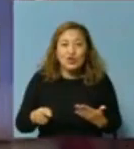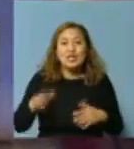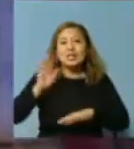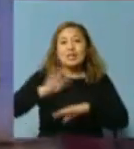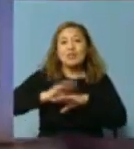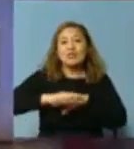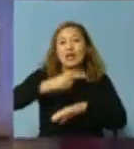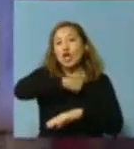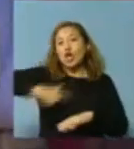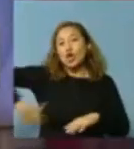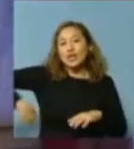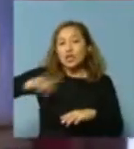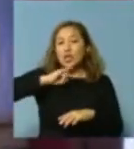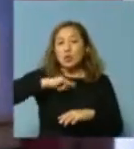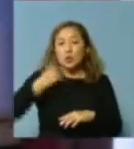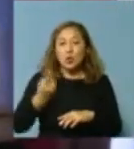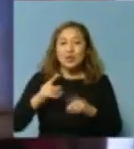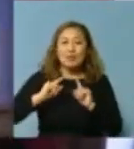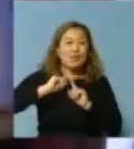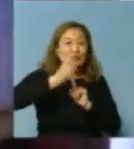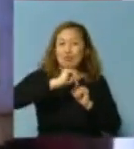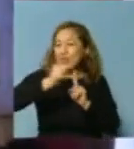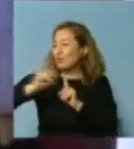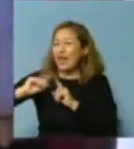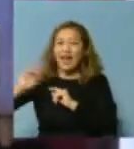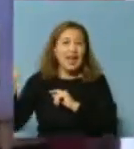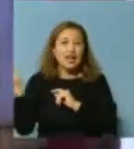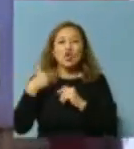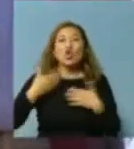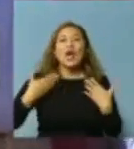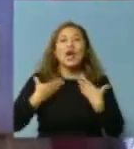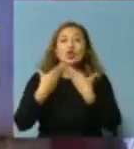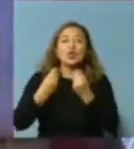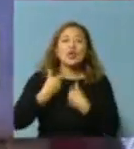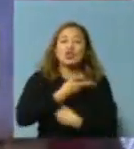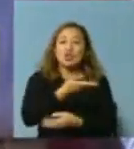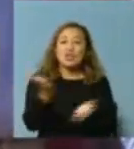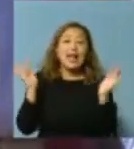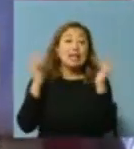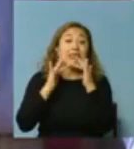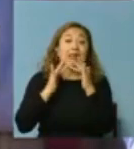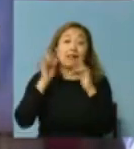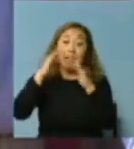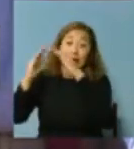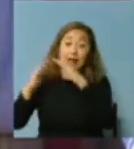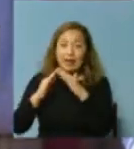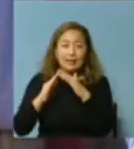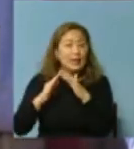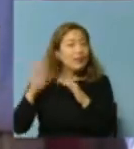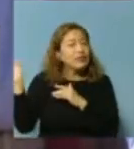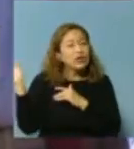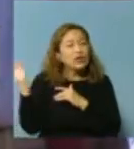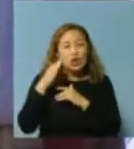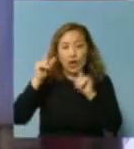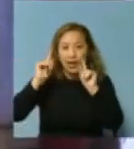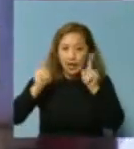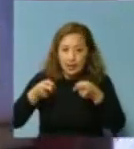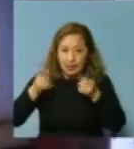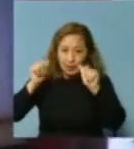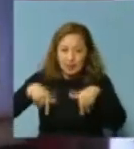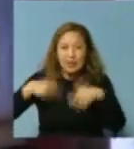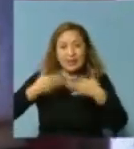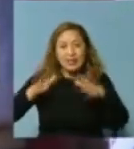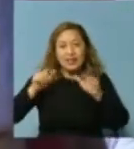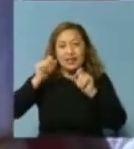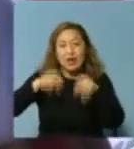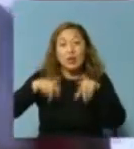ocupa el gobierno de la provincia. Estamos llegando, vamos a llegar con tarifa social también, con internet a las casas en cada pueblo, así que acá también vamos a